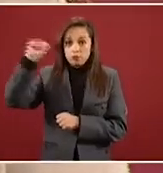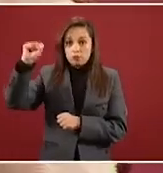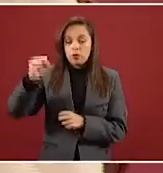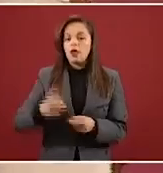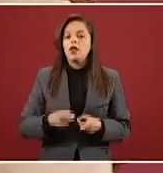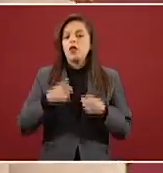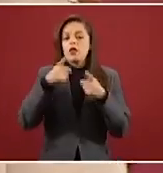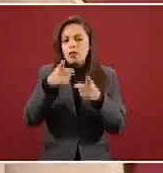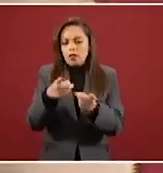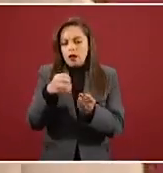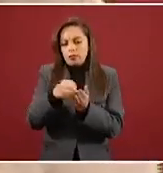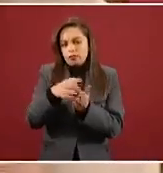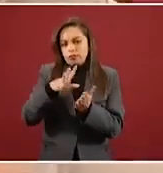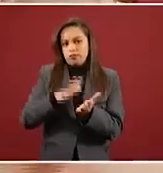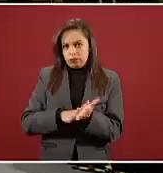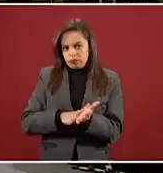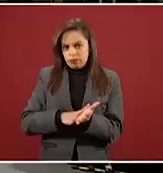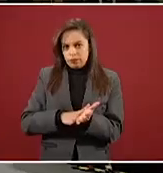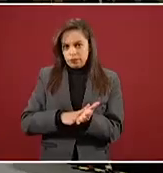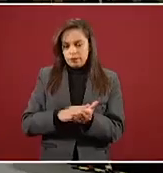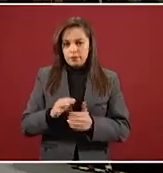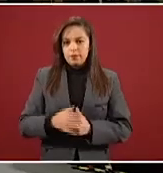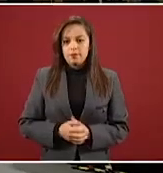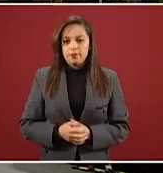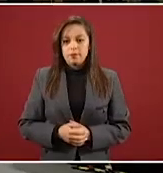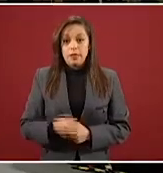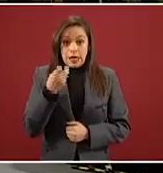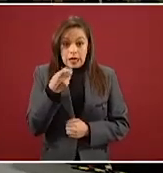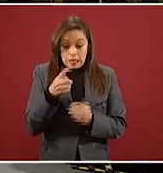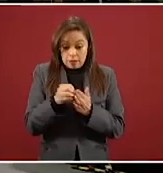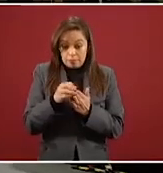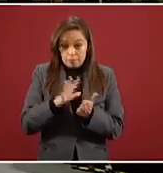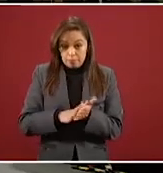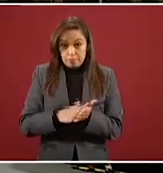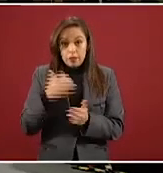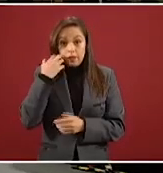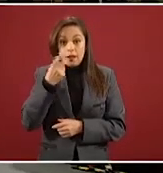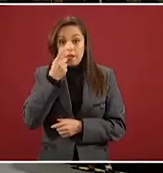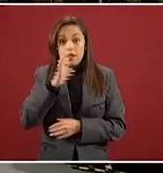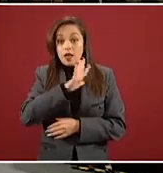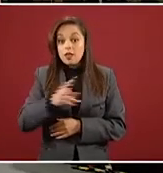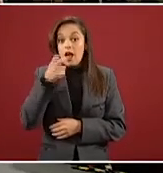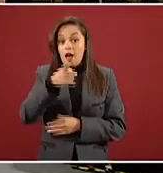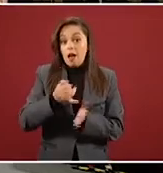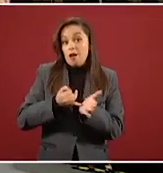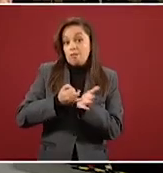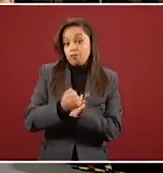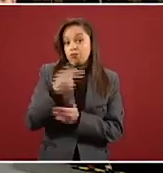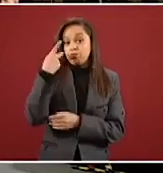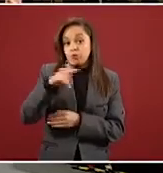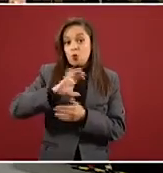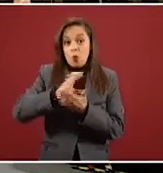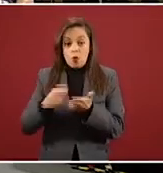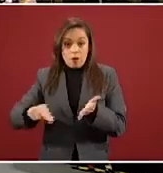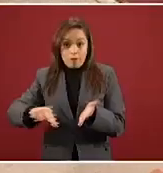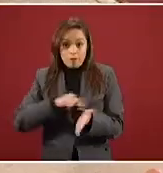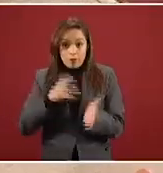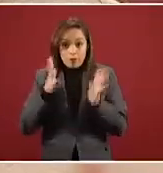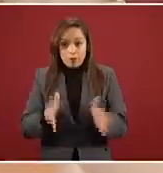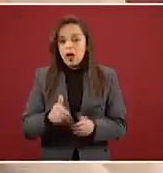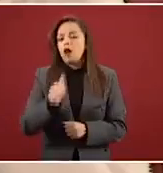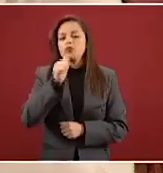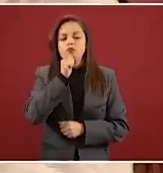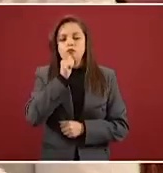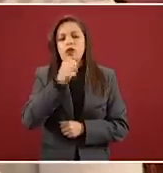registro. Un registro no significa que tenga la titularidad del contrato. Puede haber diferentes